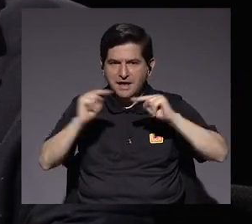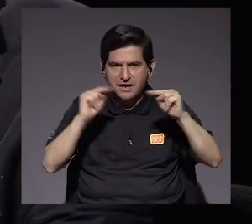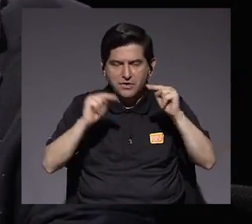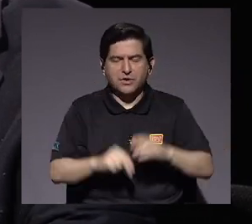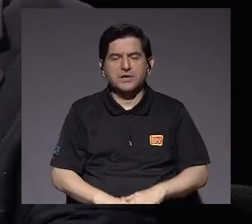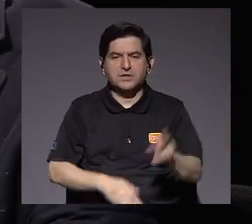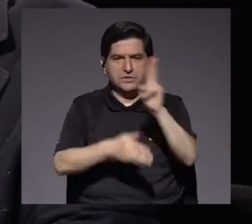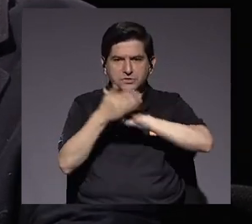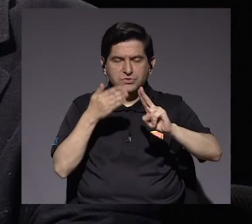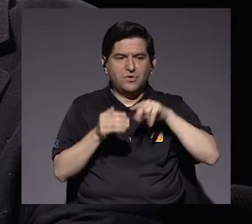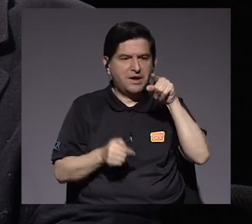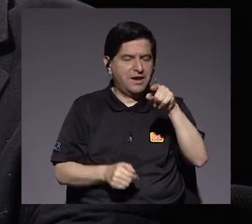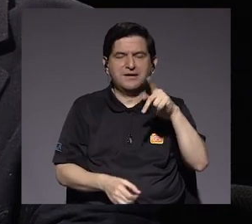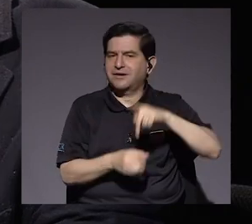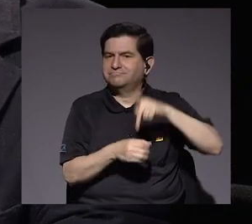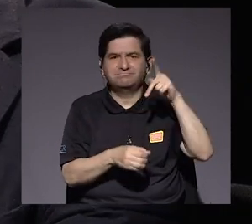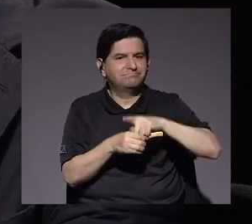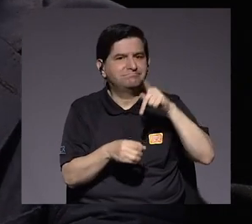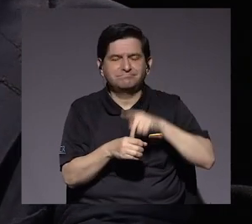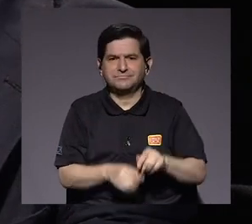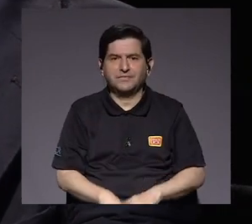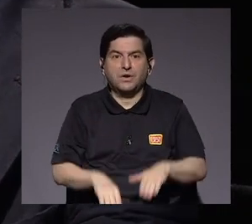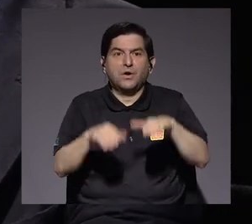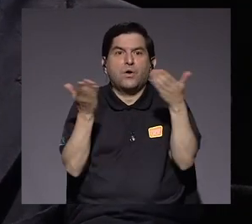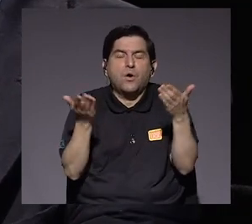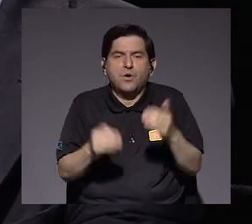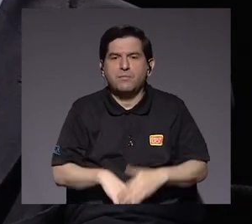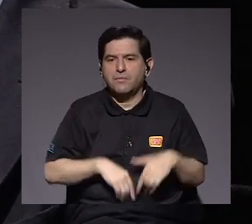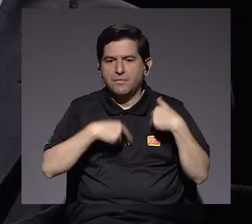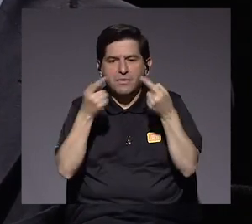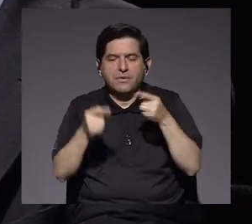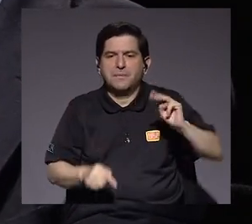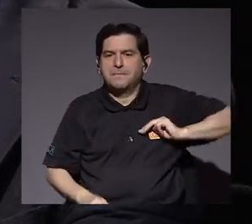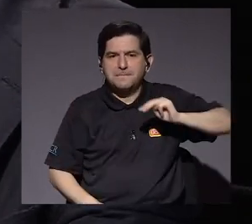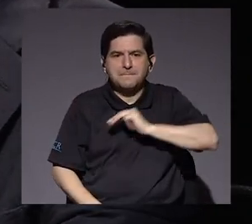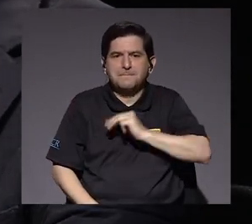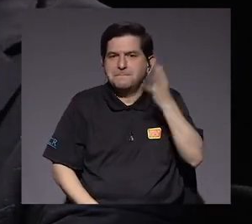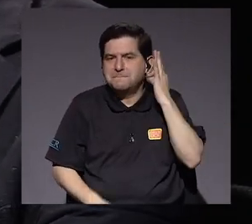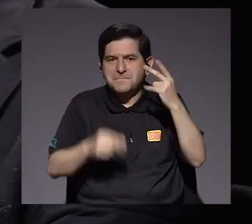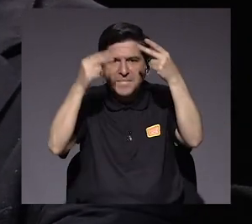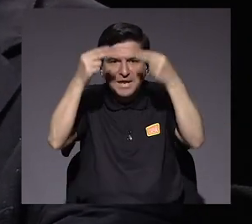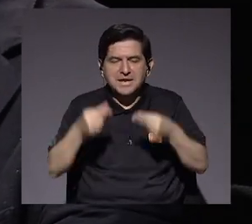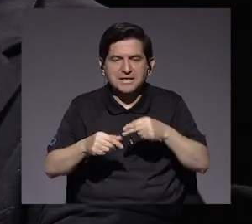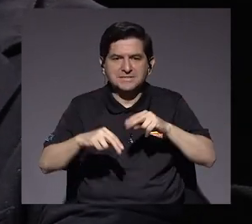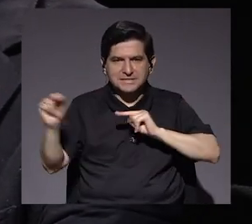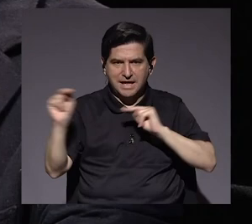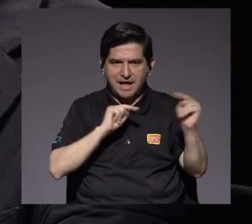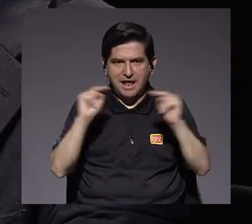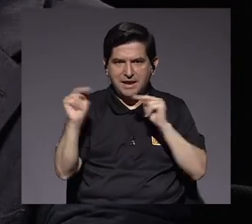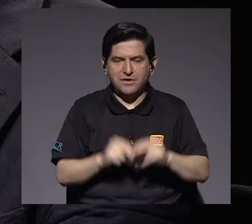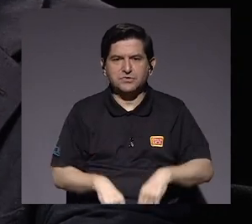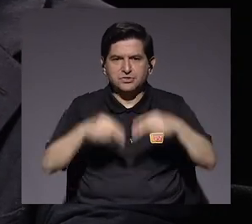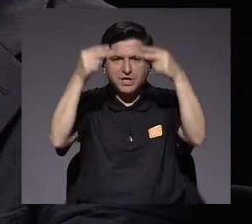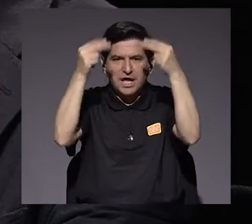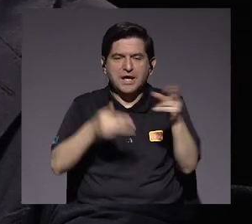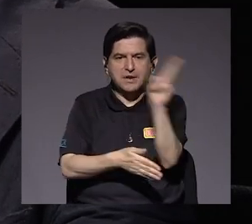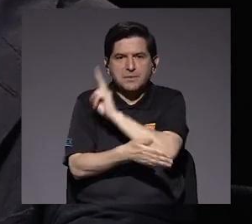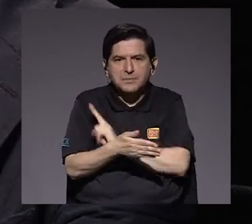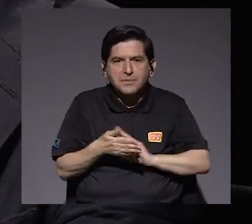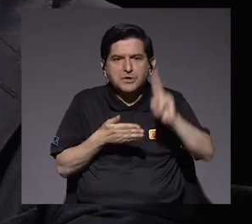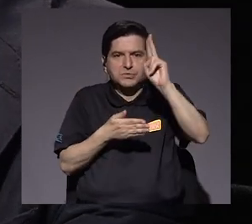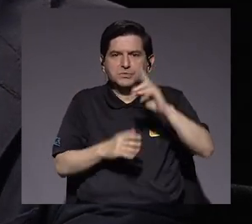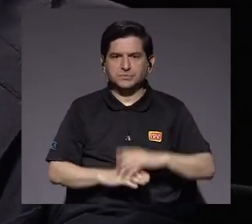doña Rocío no estuvo presente. ¿Cómo no va a estar presente tu ministra de Hacienda en momentos en que están negociando presupuestos